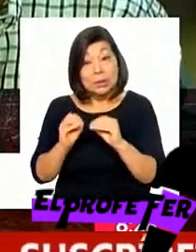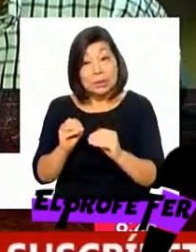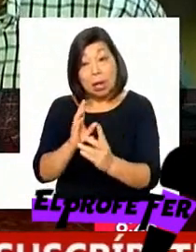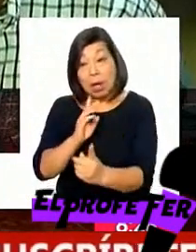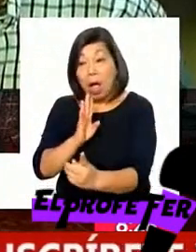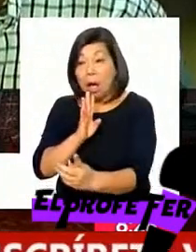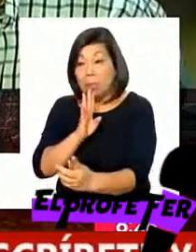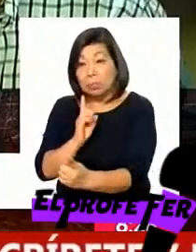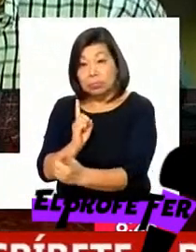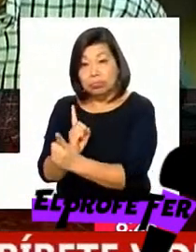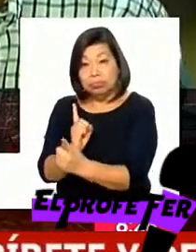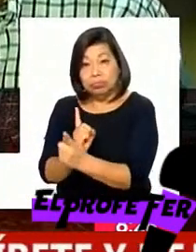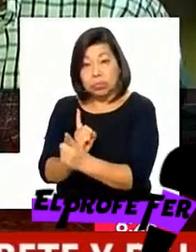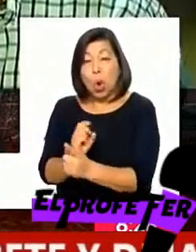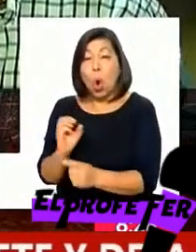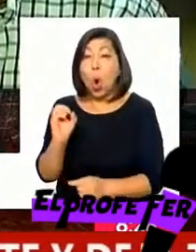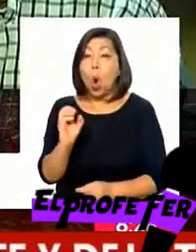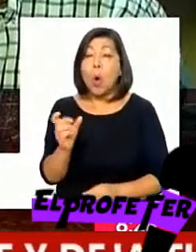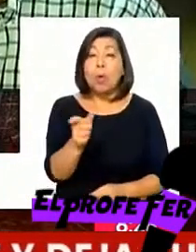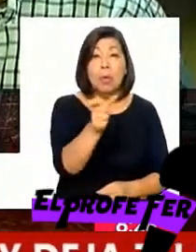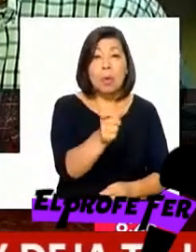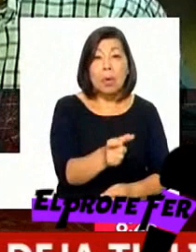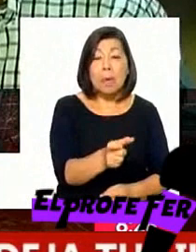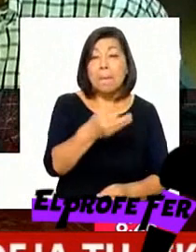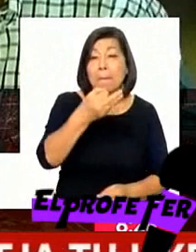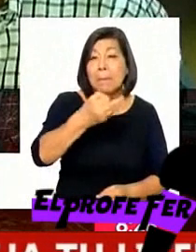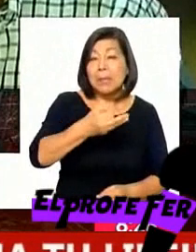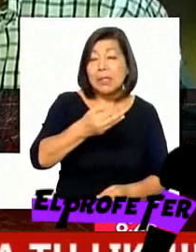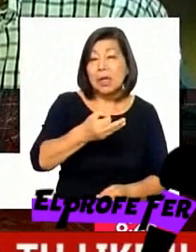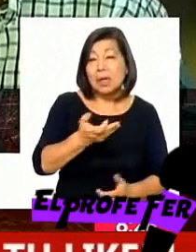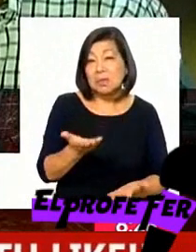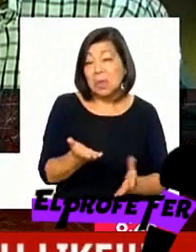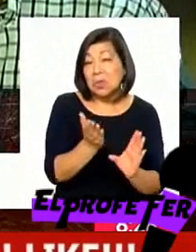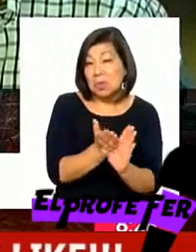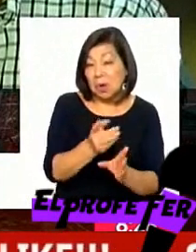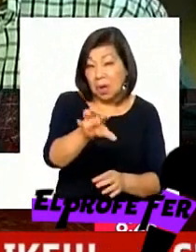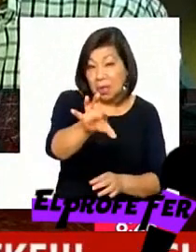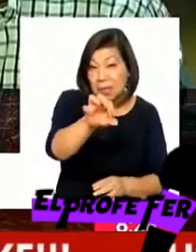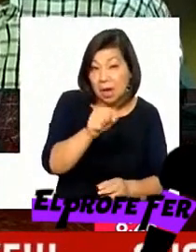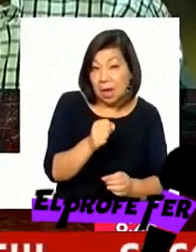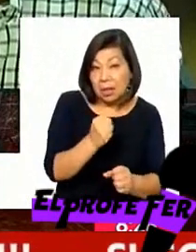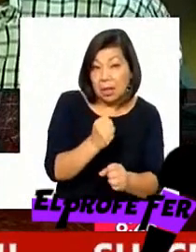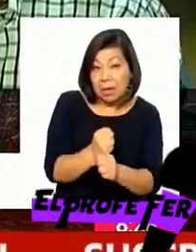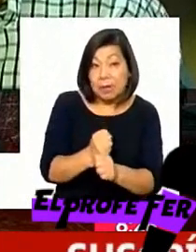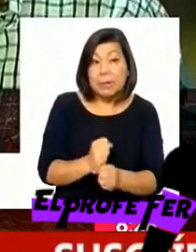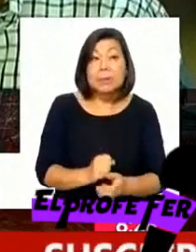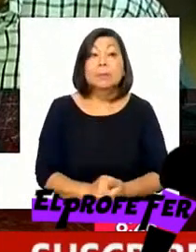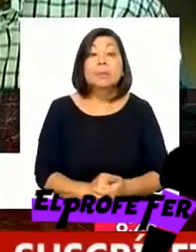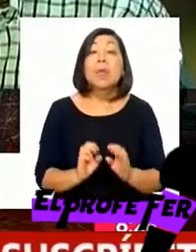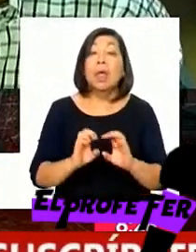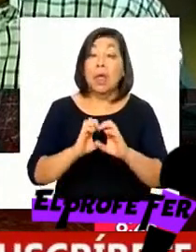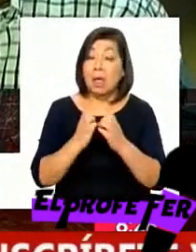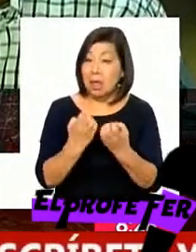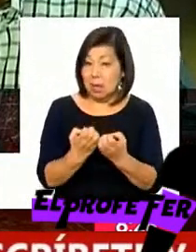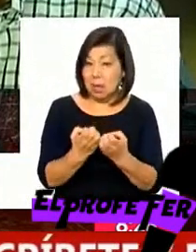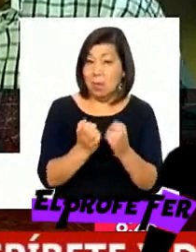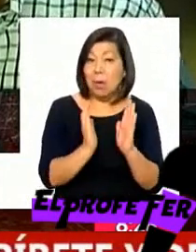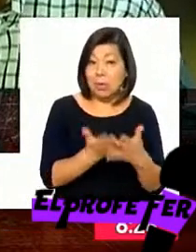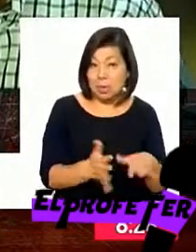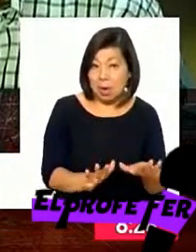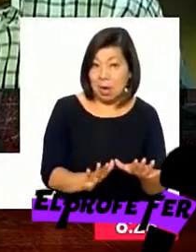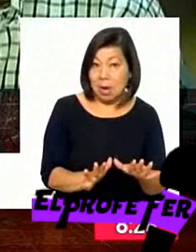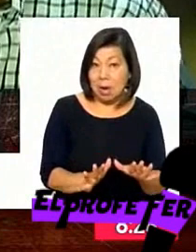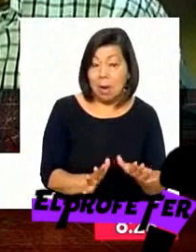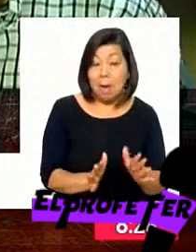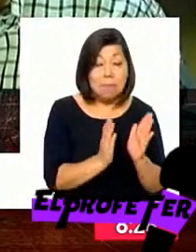está contratando a personal especializado, lo que podrían ser psicólogos? Tenemos equipos que han preparado los